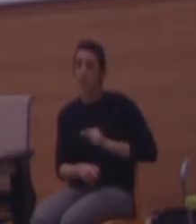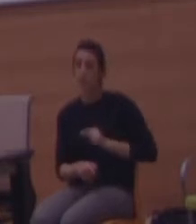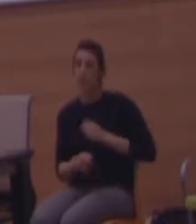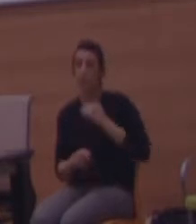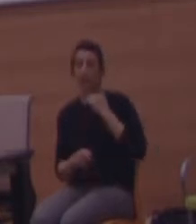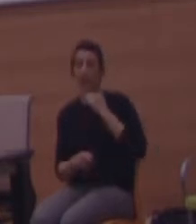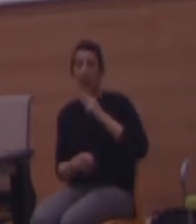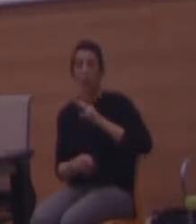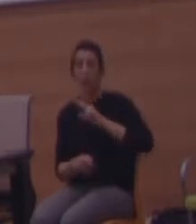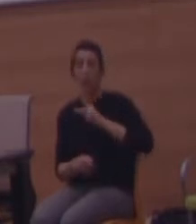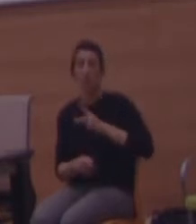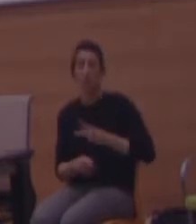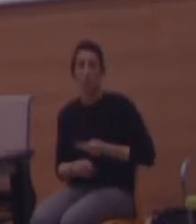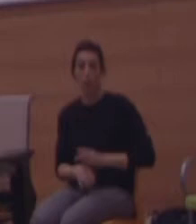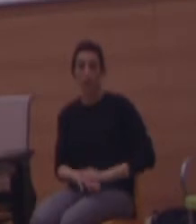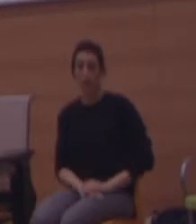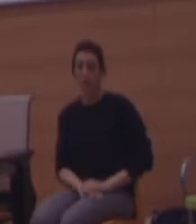bien, claro.